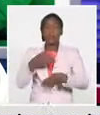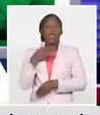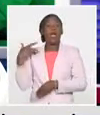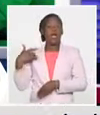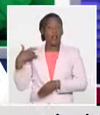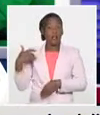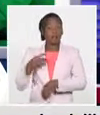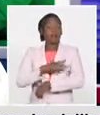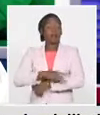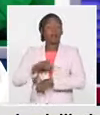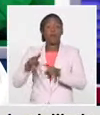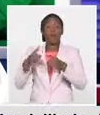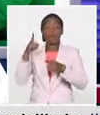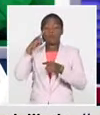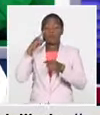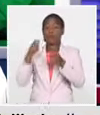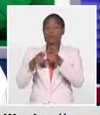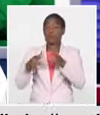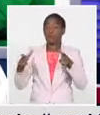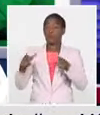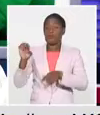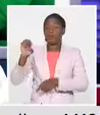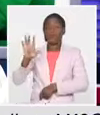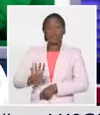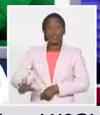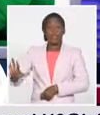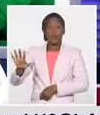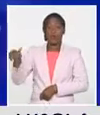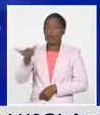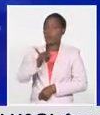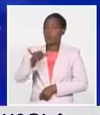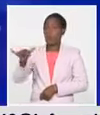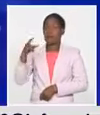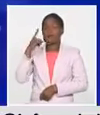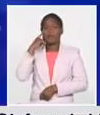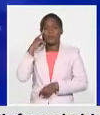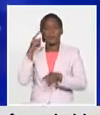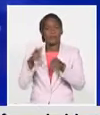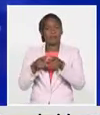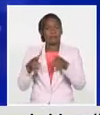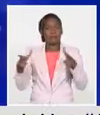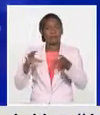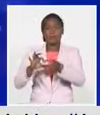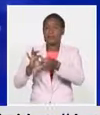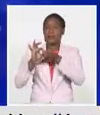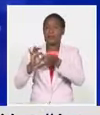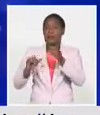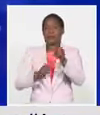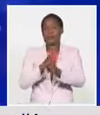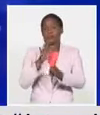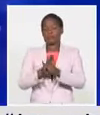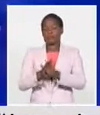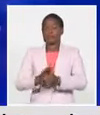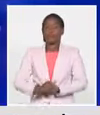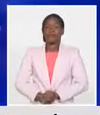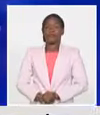de casos. Y Europa con una situación similar. Damos paso ahora, como se había informado